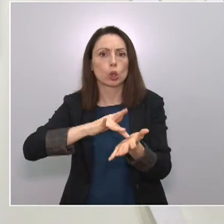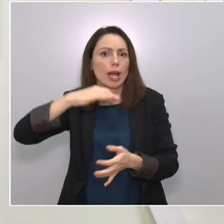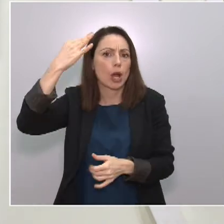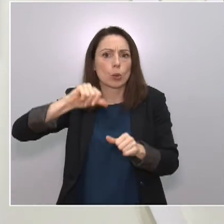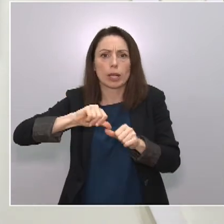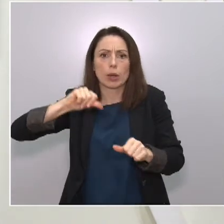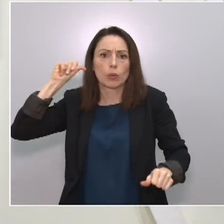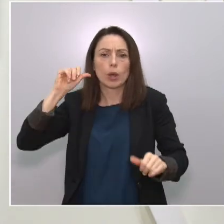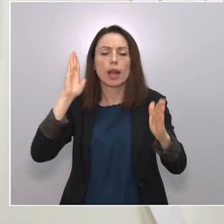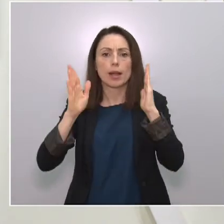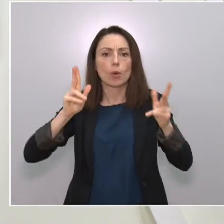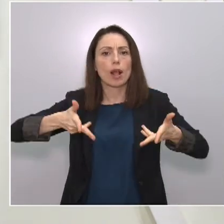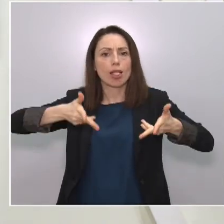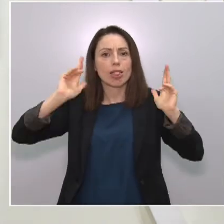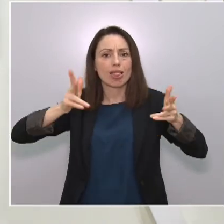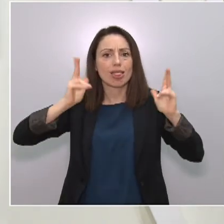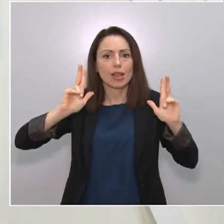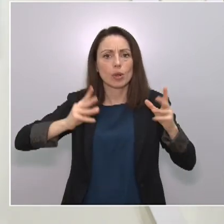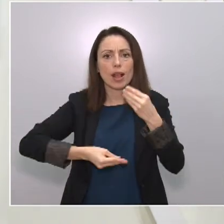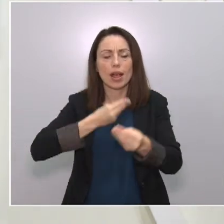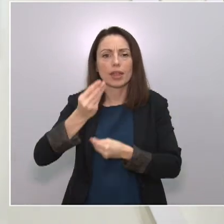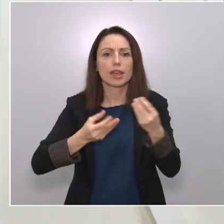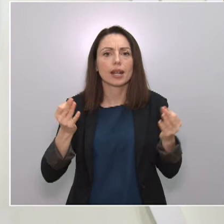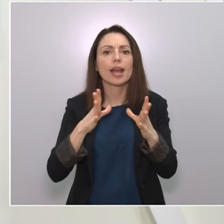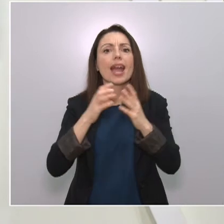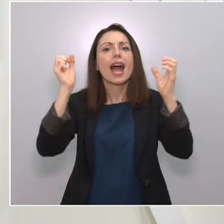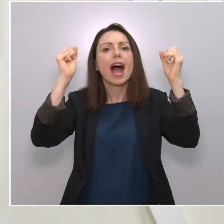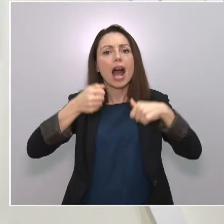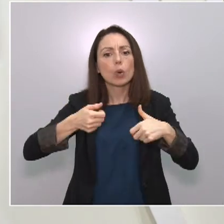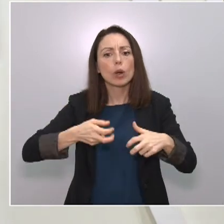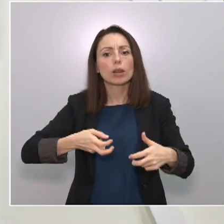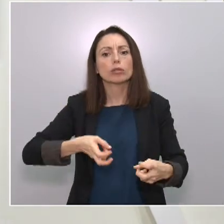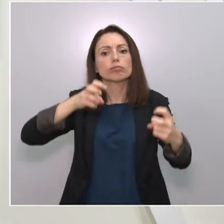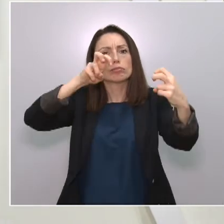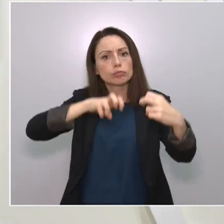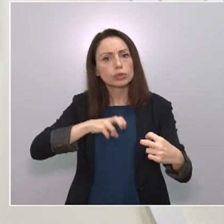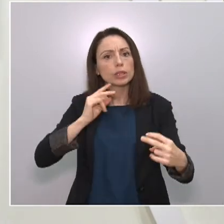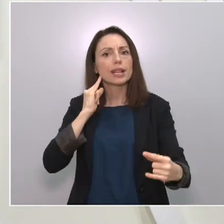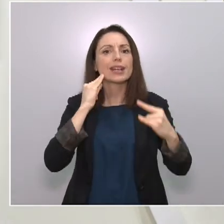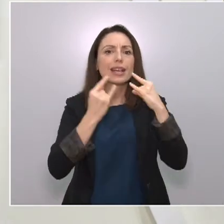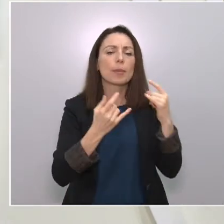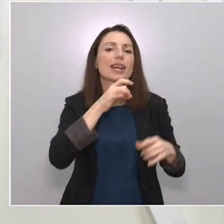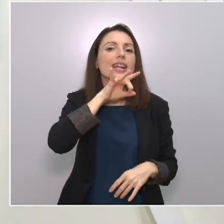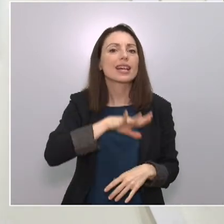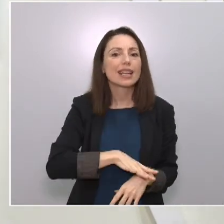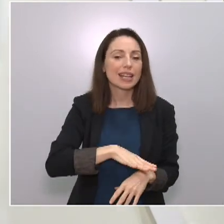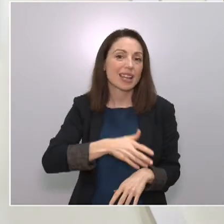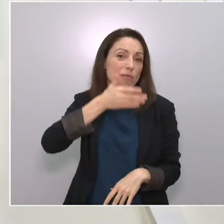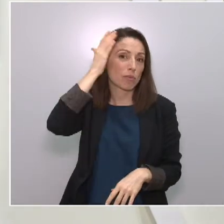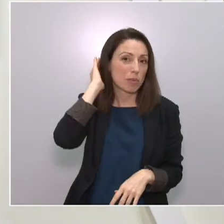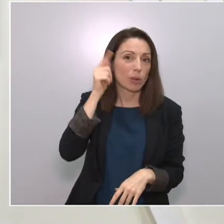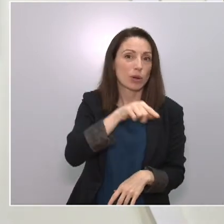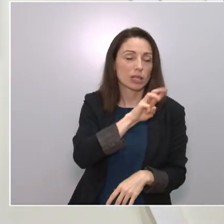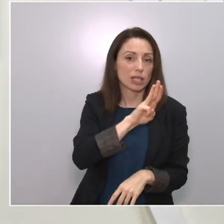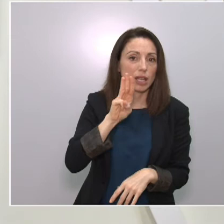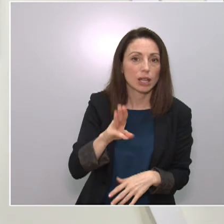única en toda la democracia, debe de llegar a un acuerdo y debe de sentarse y debe de llamar al líder de la oposición y debe de decirle